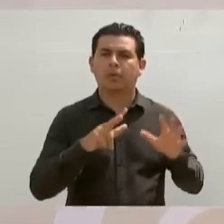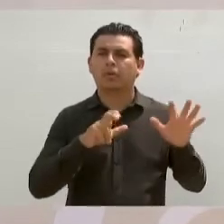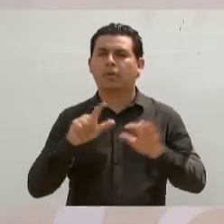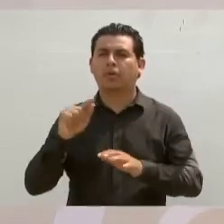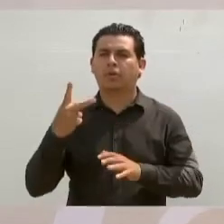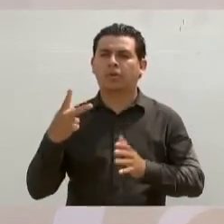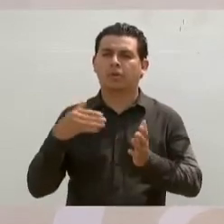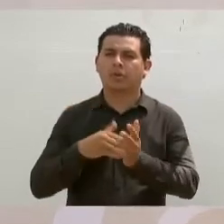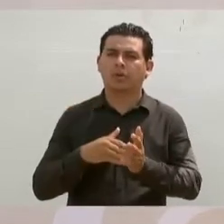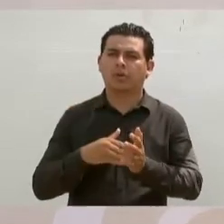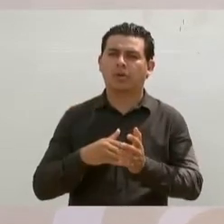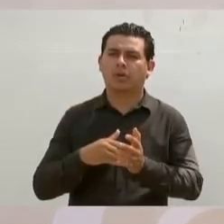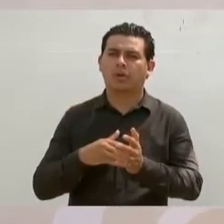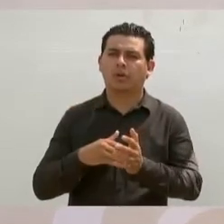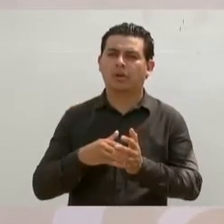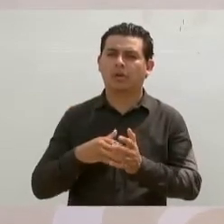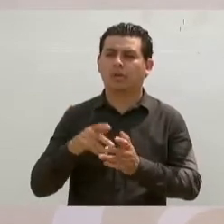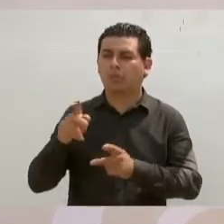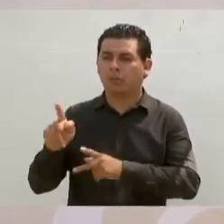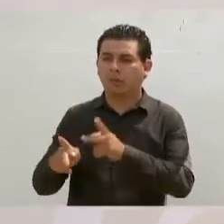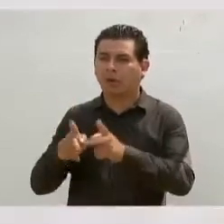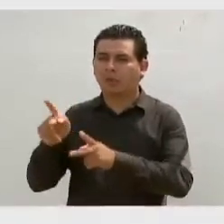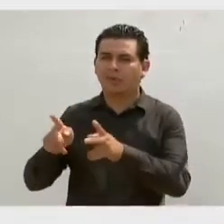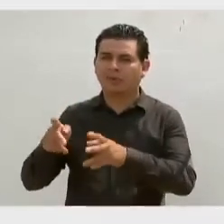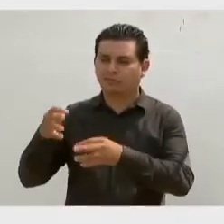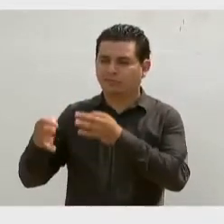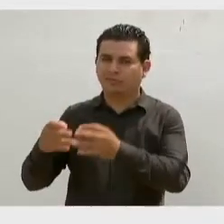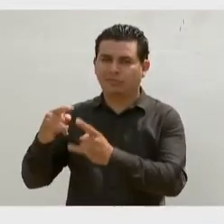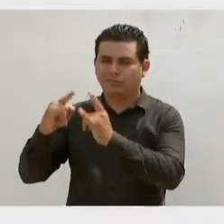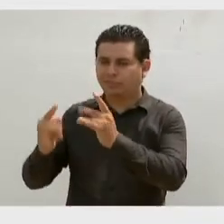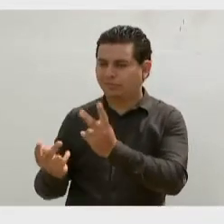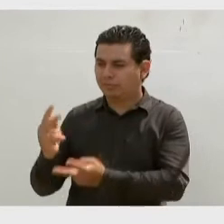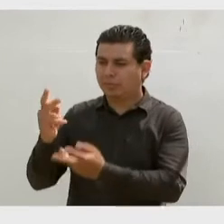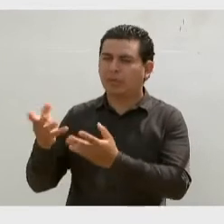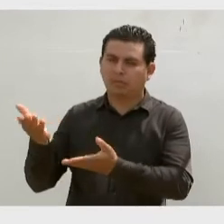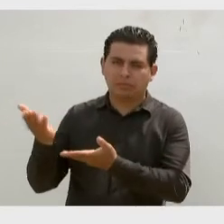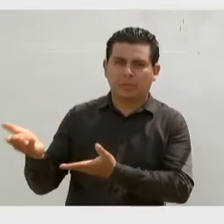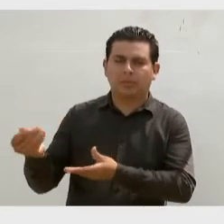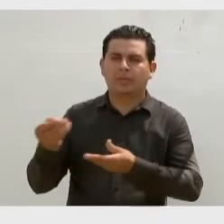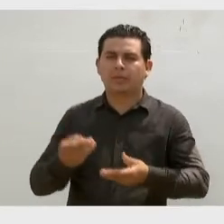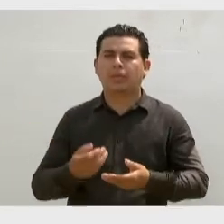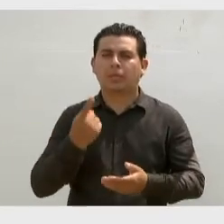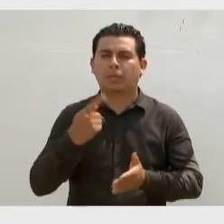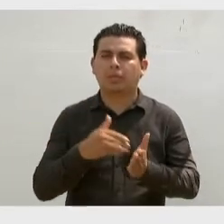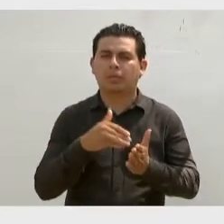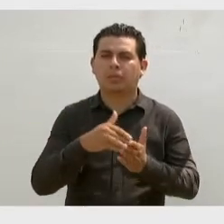872 mil de viveros comunitarios y